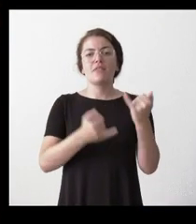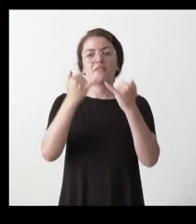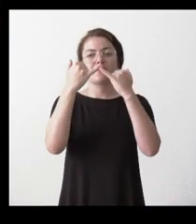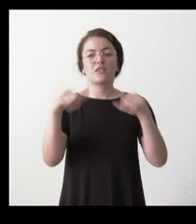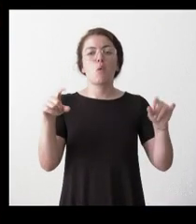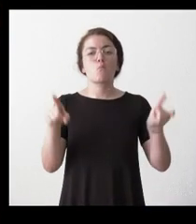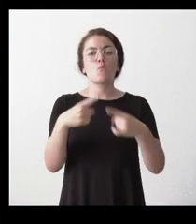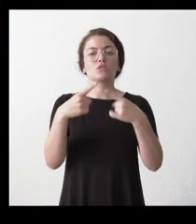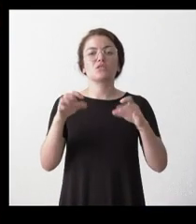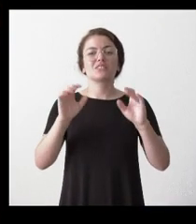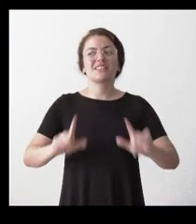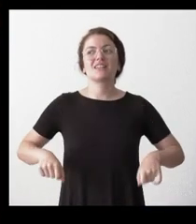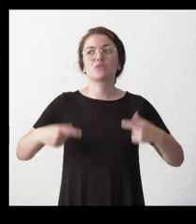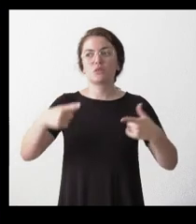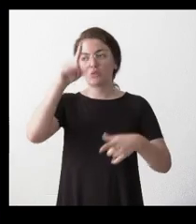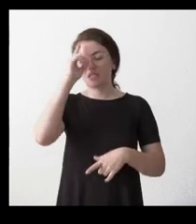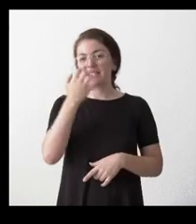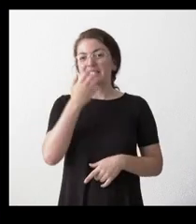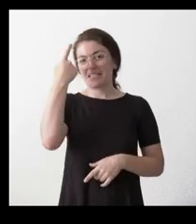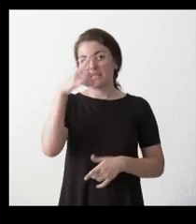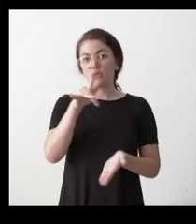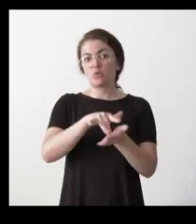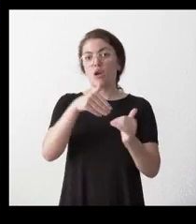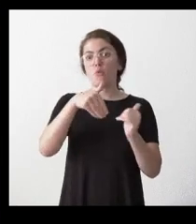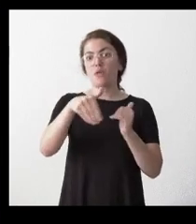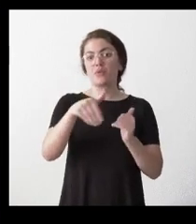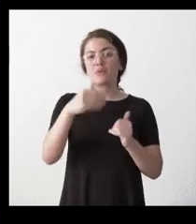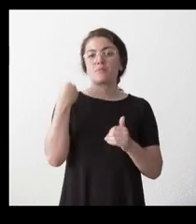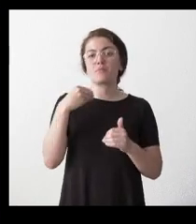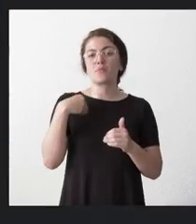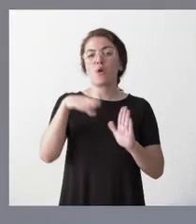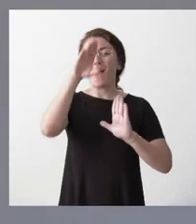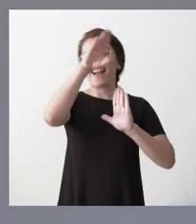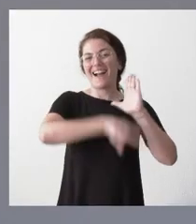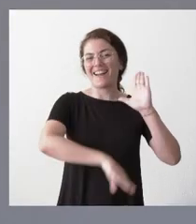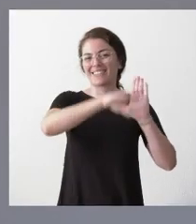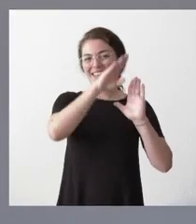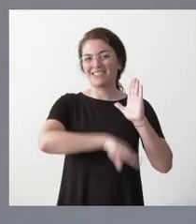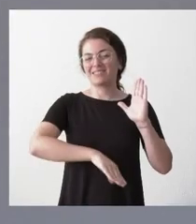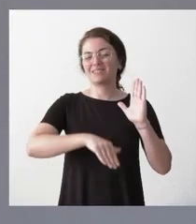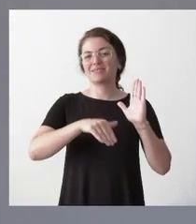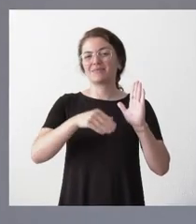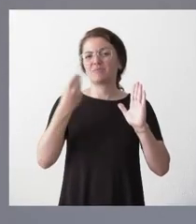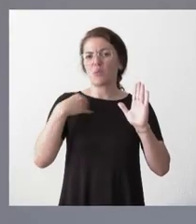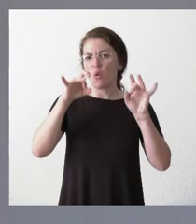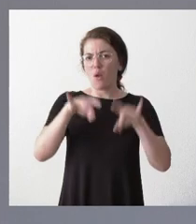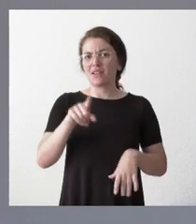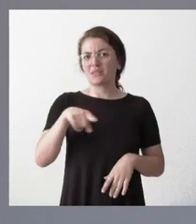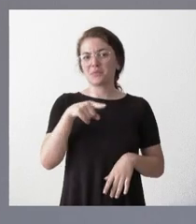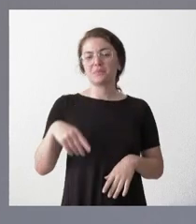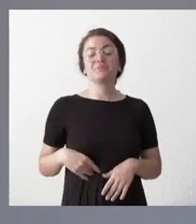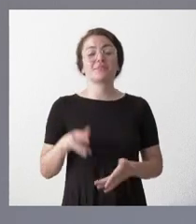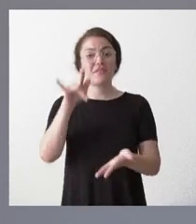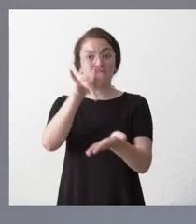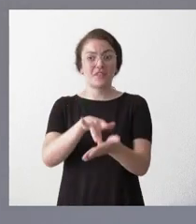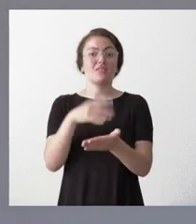pueden concretar cuándo se va a celebrar y si el cartel va a ser el mismo. Pues se ha modificado la fecha en el sentido de que ya no va a ser